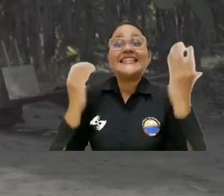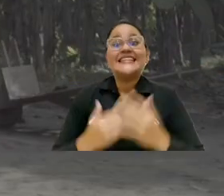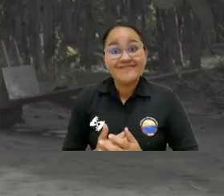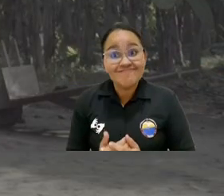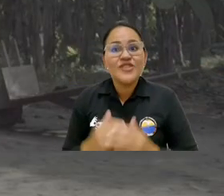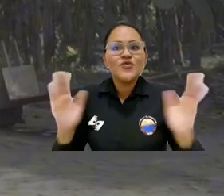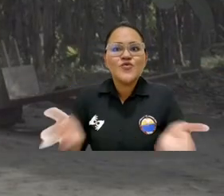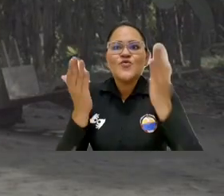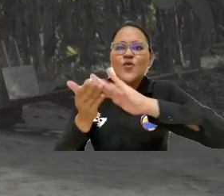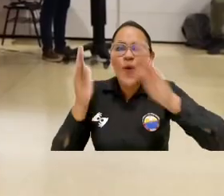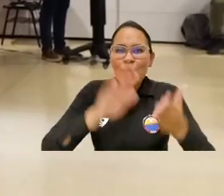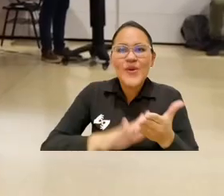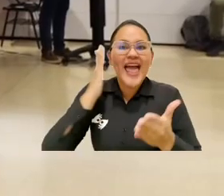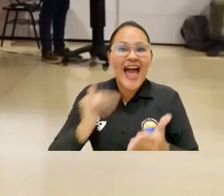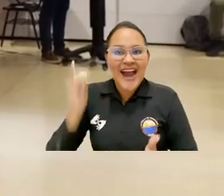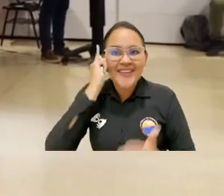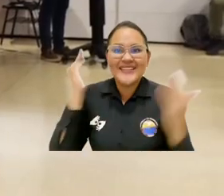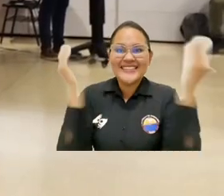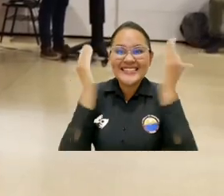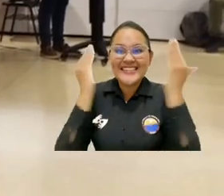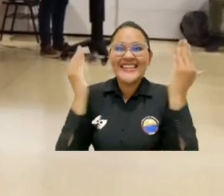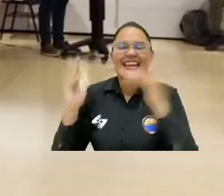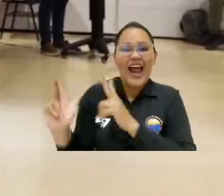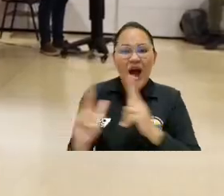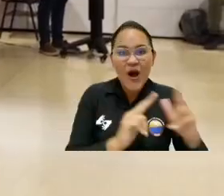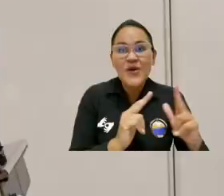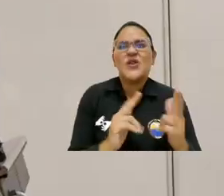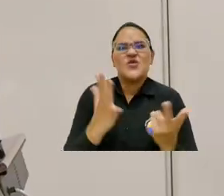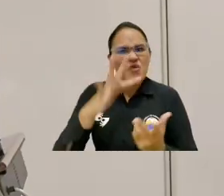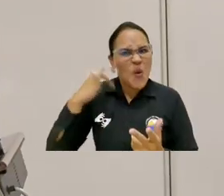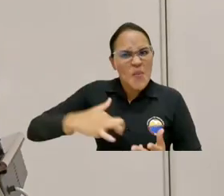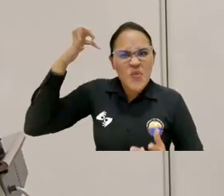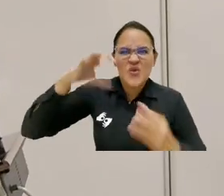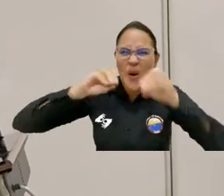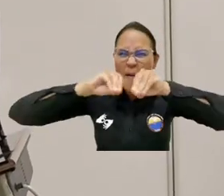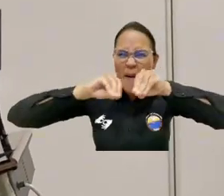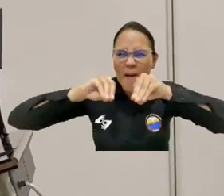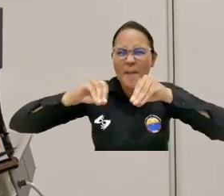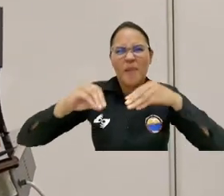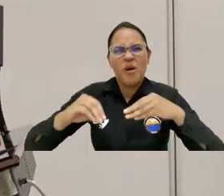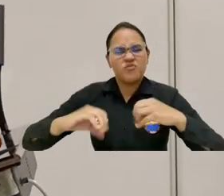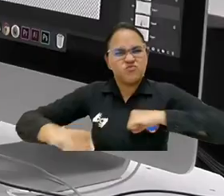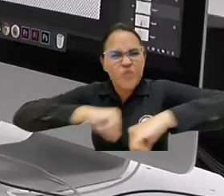cinematográfico, proyectando a la comunidad académica del programa de cine y audiovisuales que forma